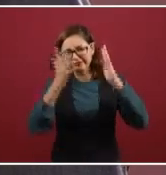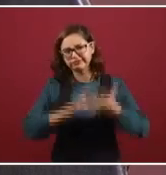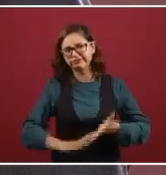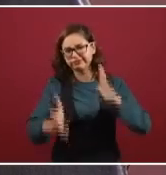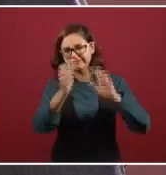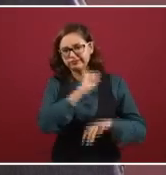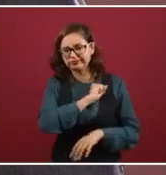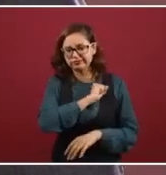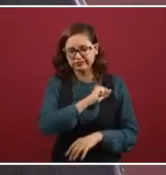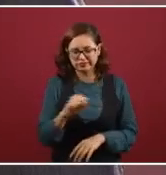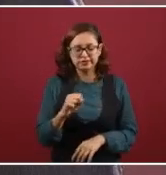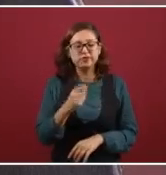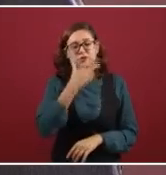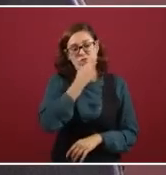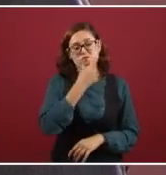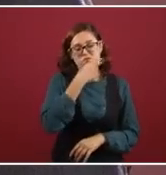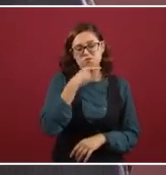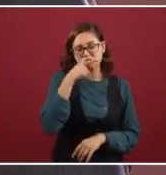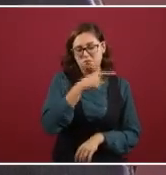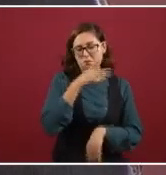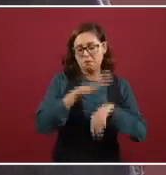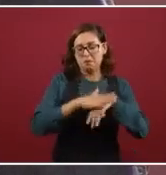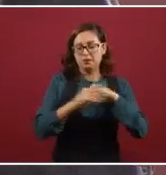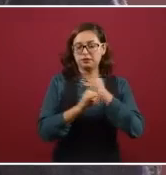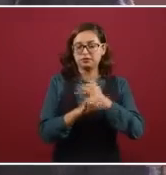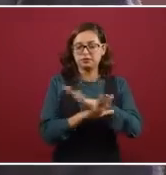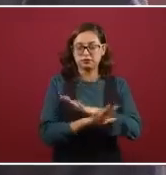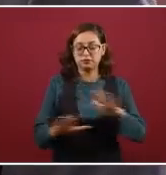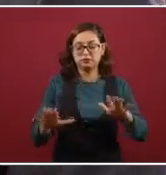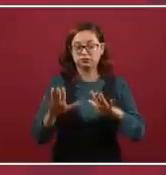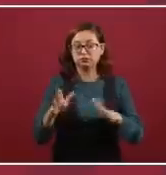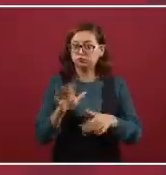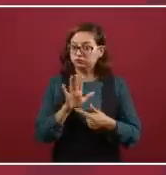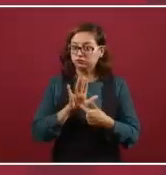Él tiene toda la información con mucha objetividad,